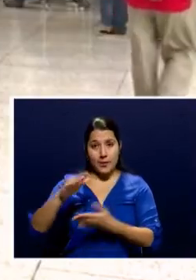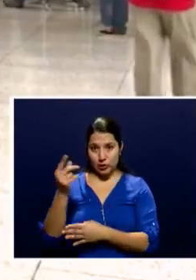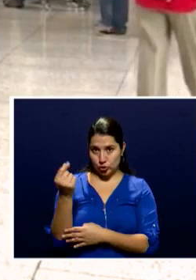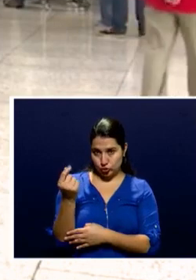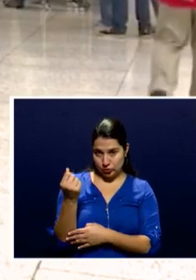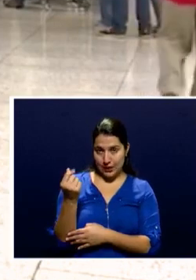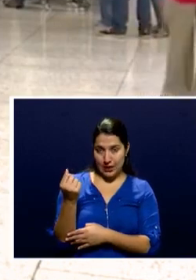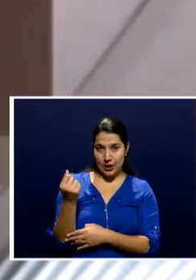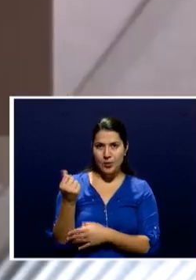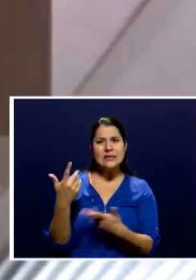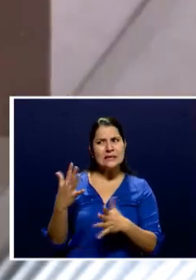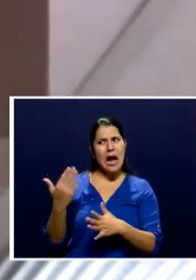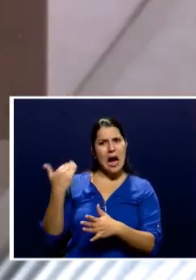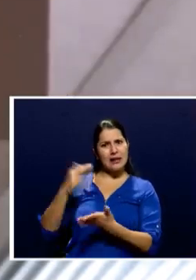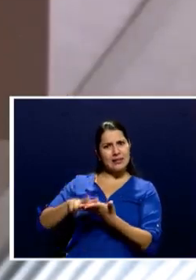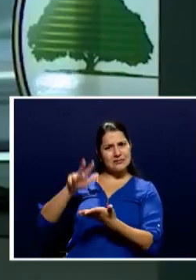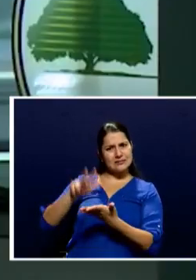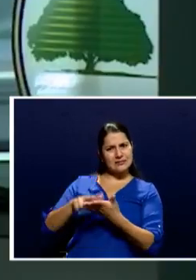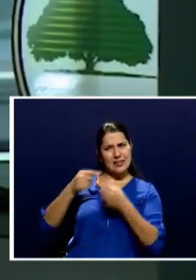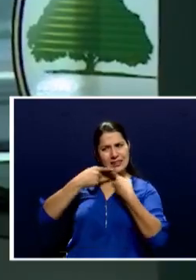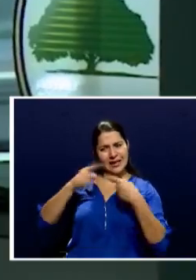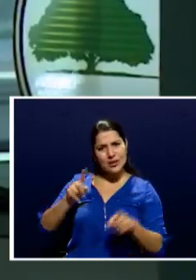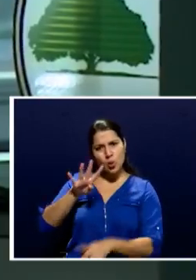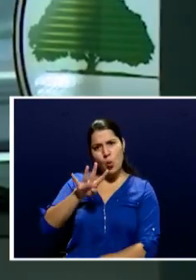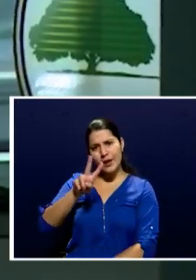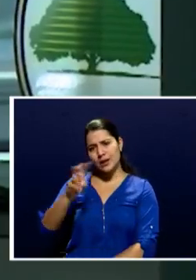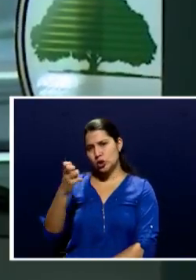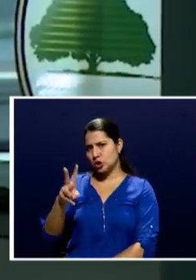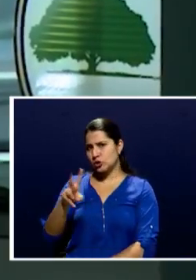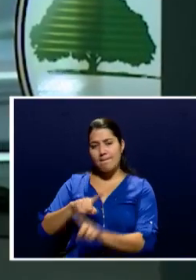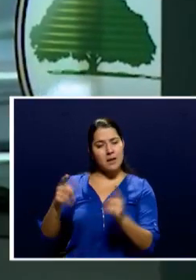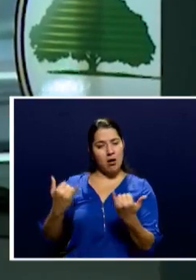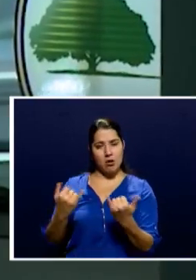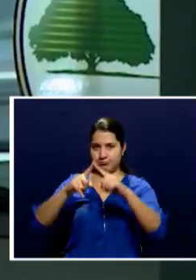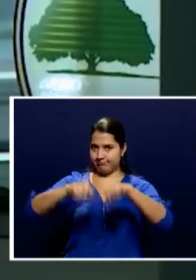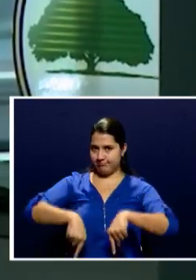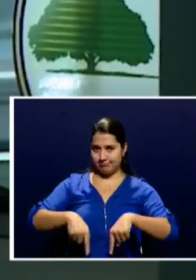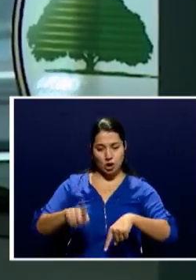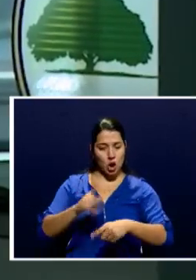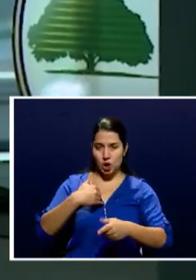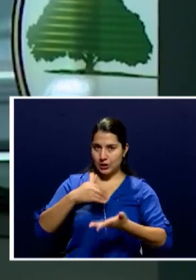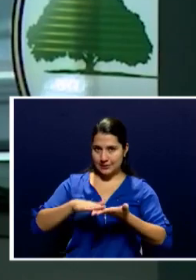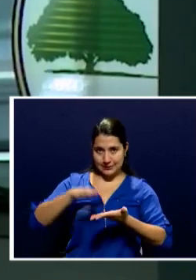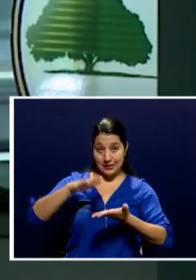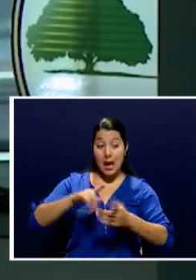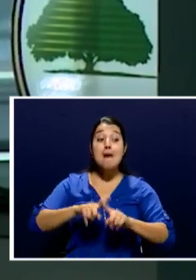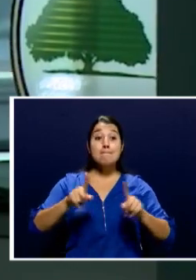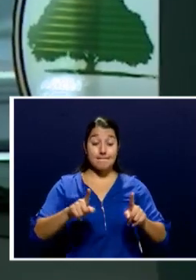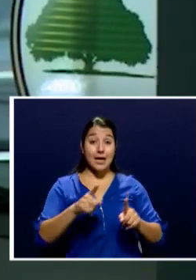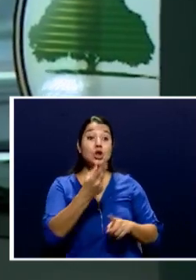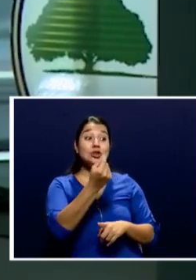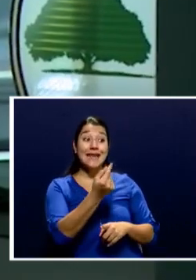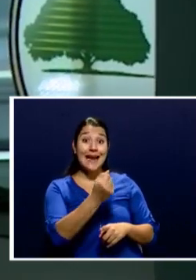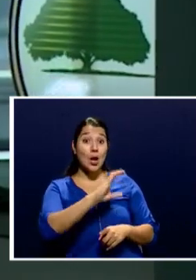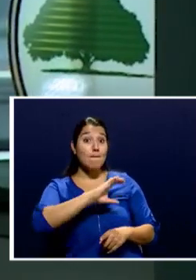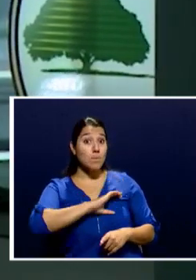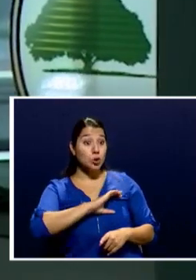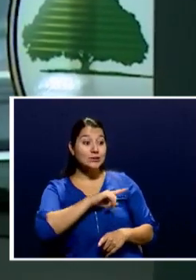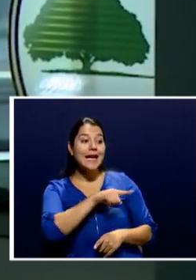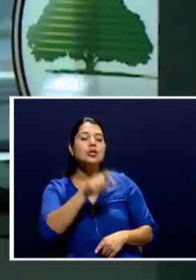decreto ejecutivo 4212. Sin embargo, afirmó que los cuerpos policiales del Ministerio de Seguridad Pública y Gobernación